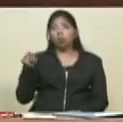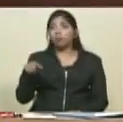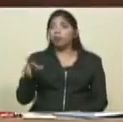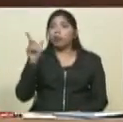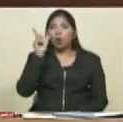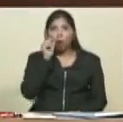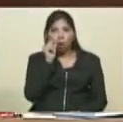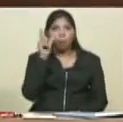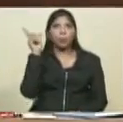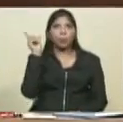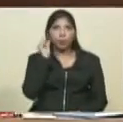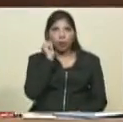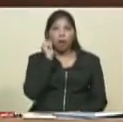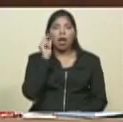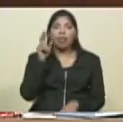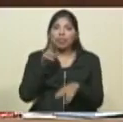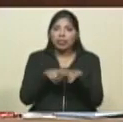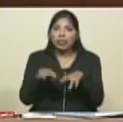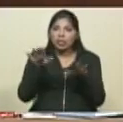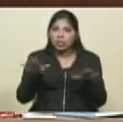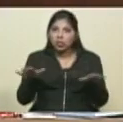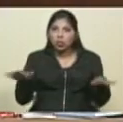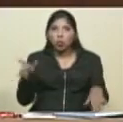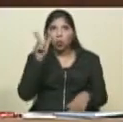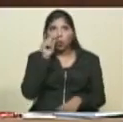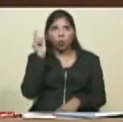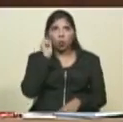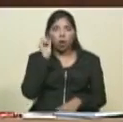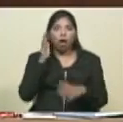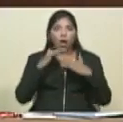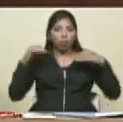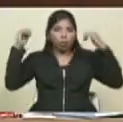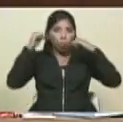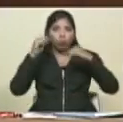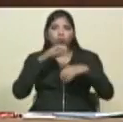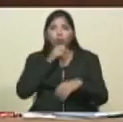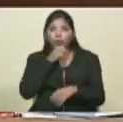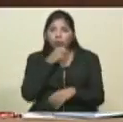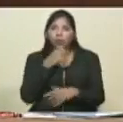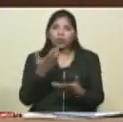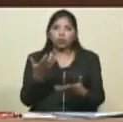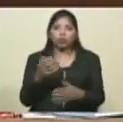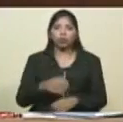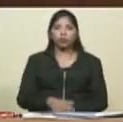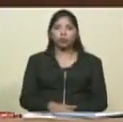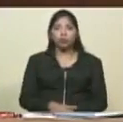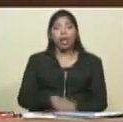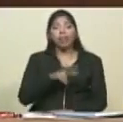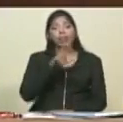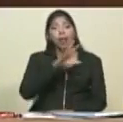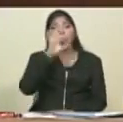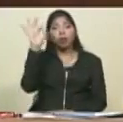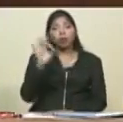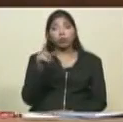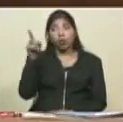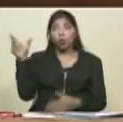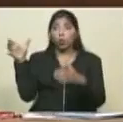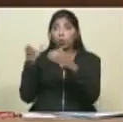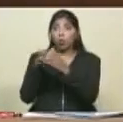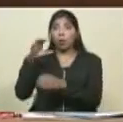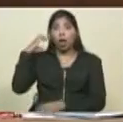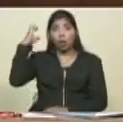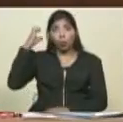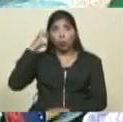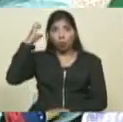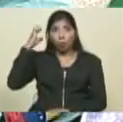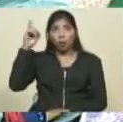nuestros hombres, a nuestros niños y niñas, a nuestros adultos mayores. Y el 3% del Parlamento Europeo, realmente